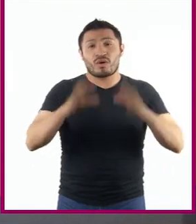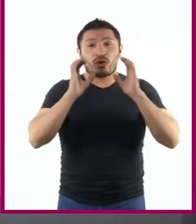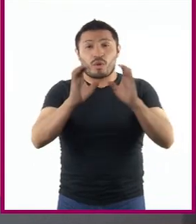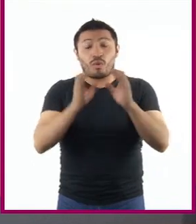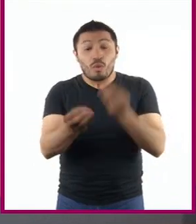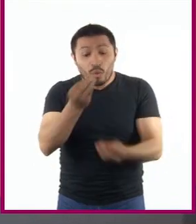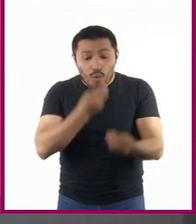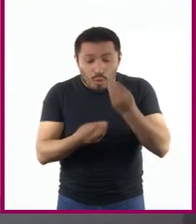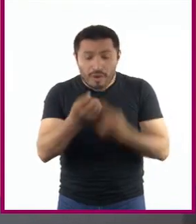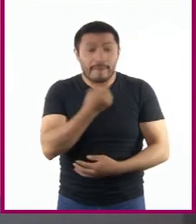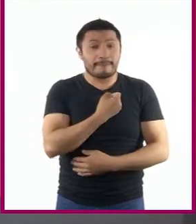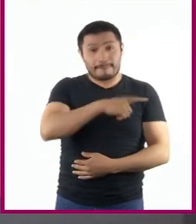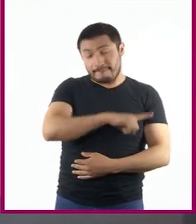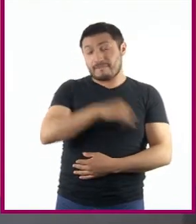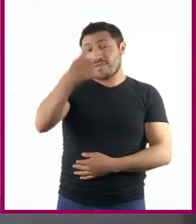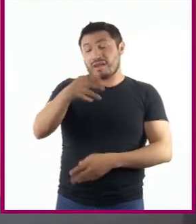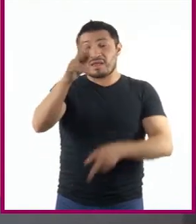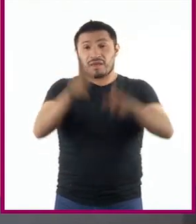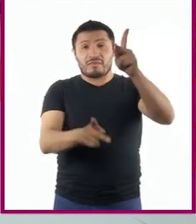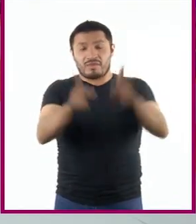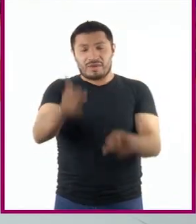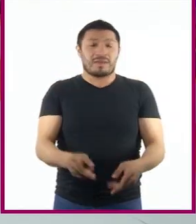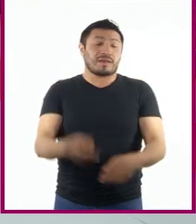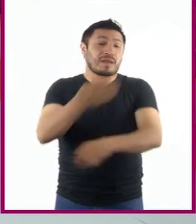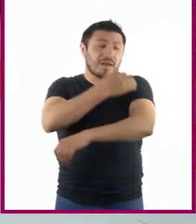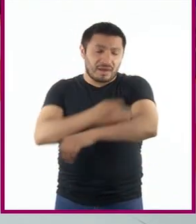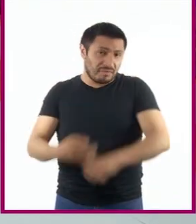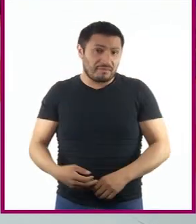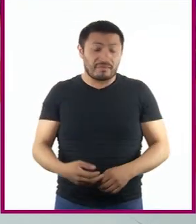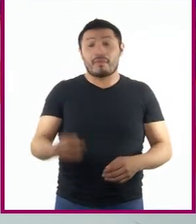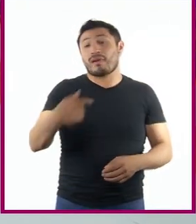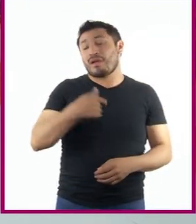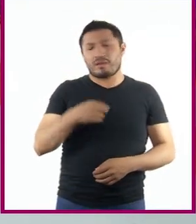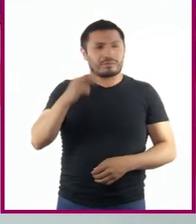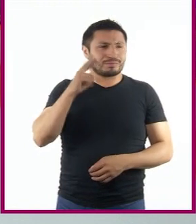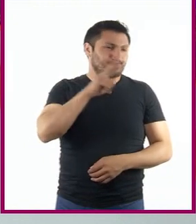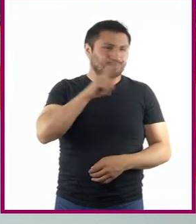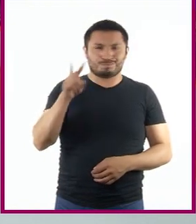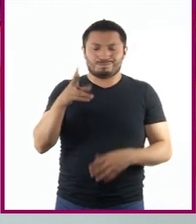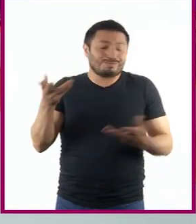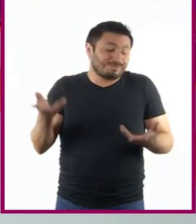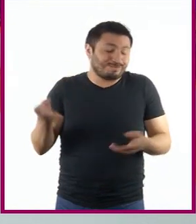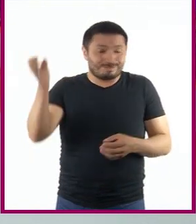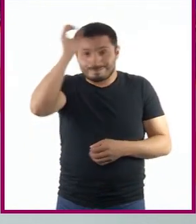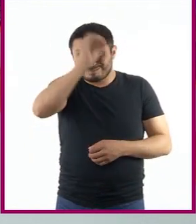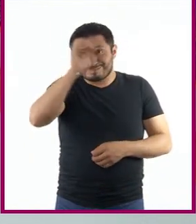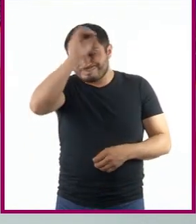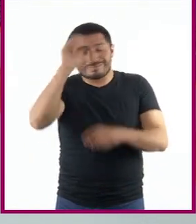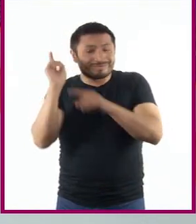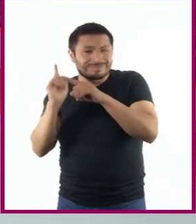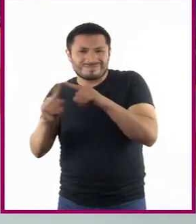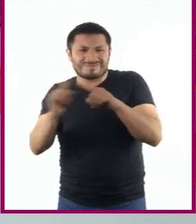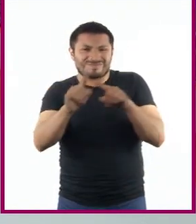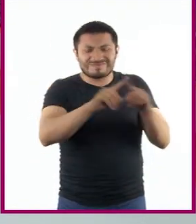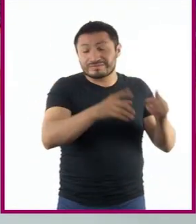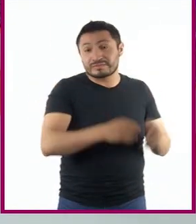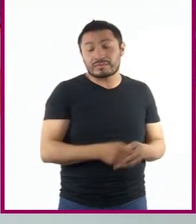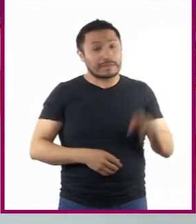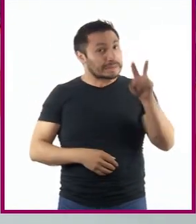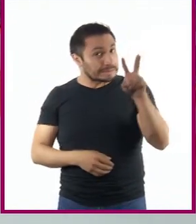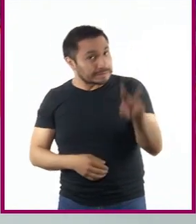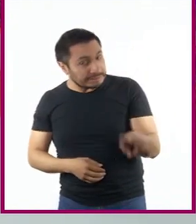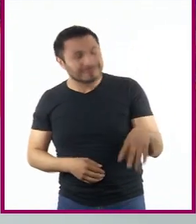al comentar ese tema con algunos miembros de mi familia, me encontré con opiniones variadas. ¿En